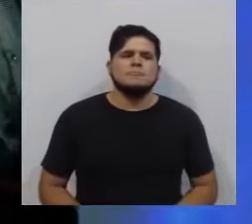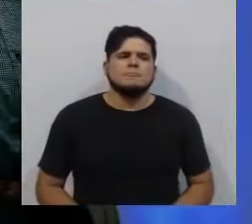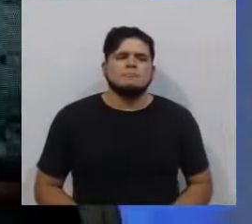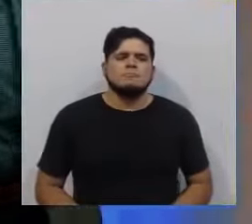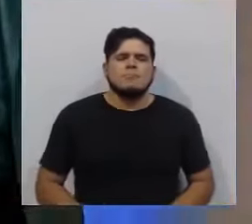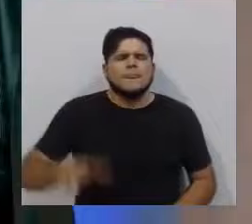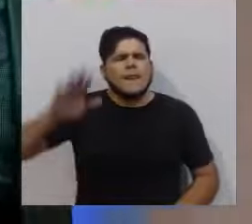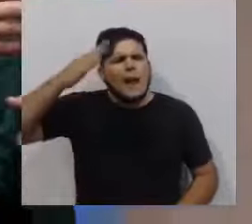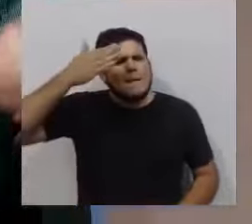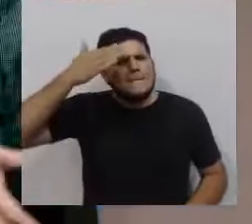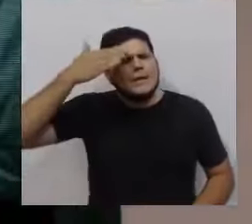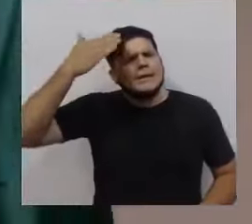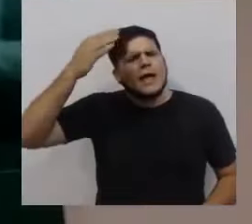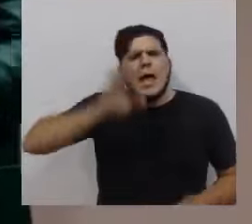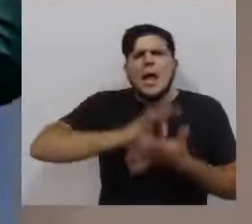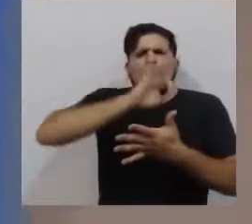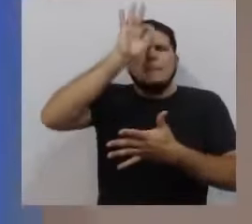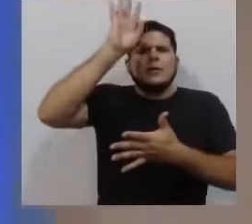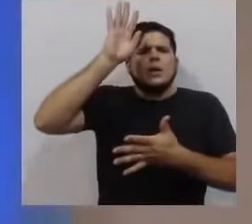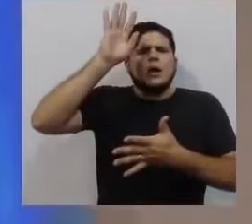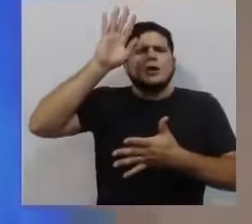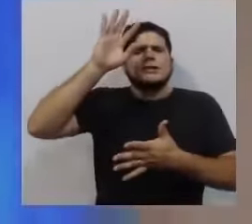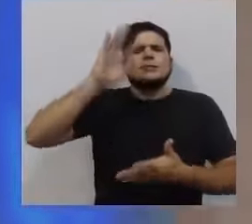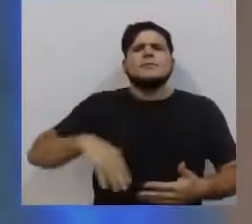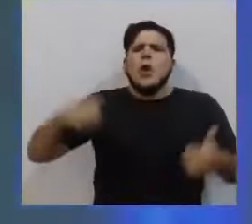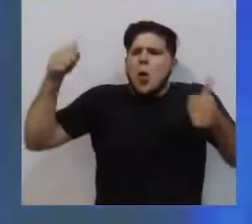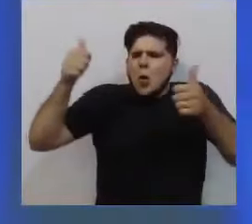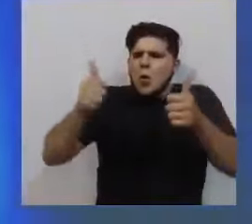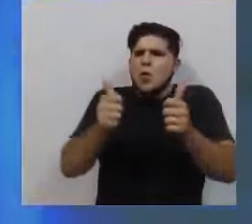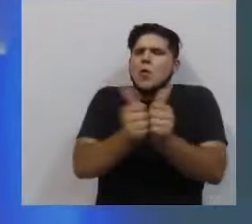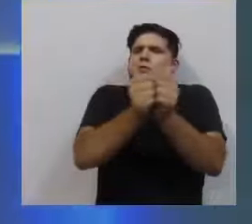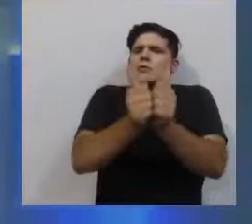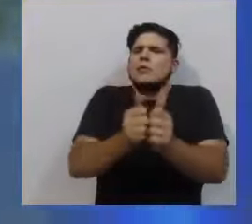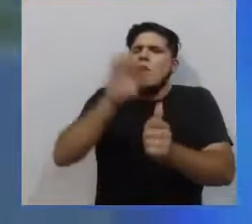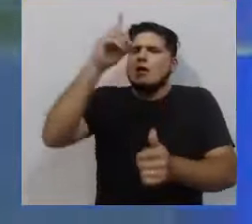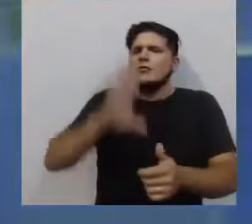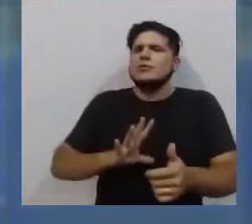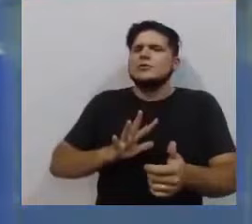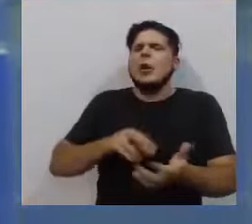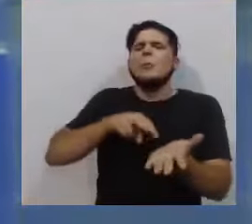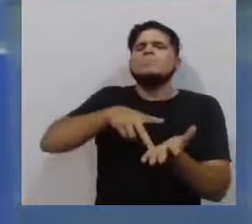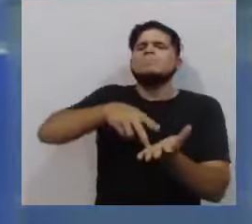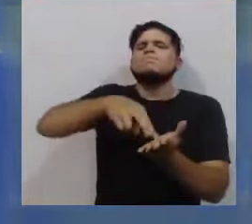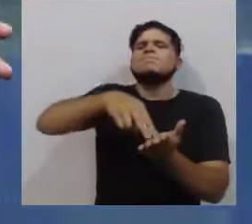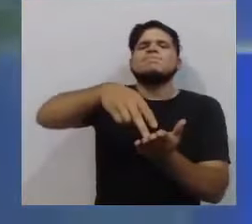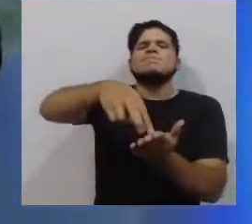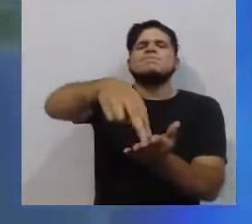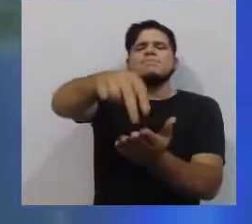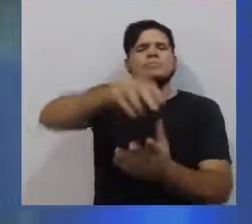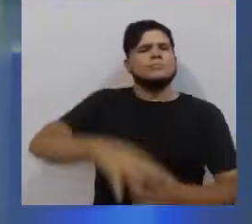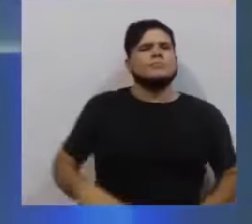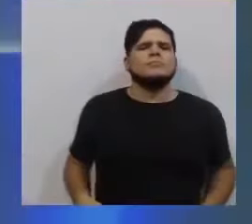camina y camina con dios y guiada por dios igual que